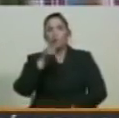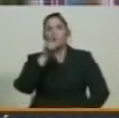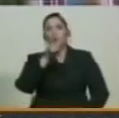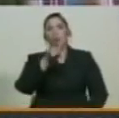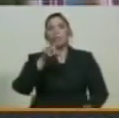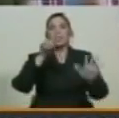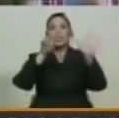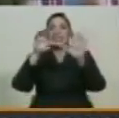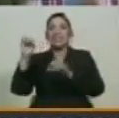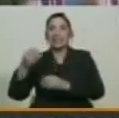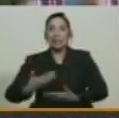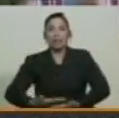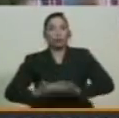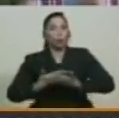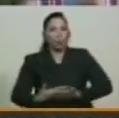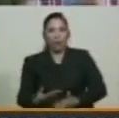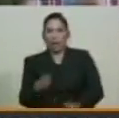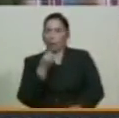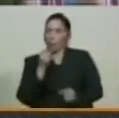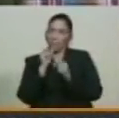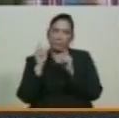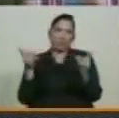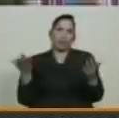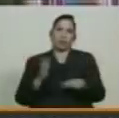260 toneladas de alimentos